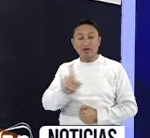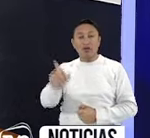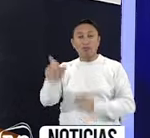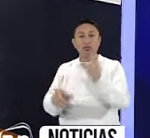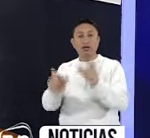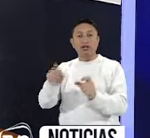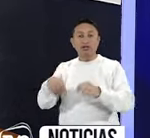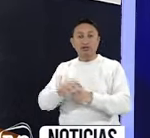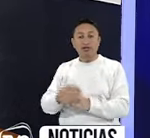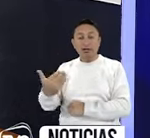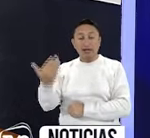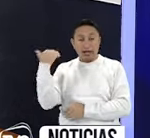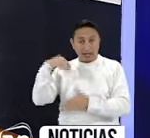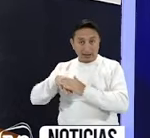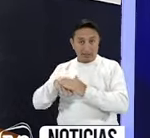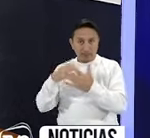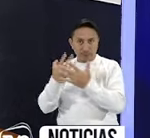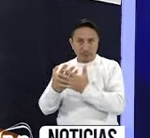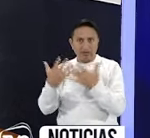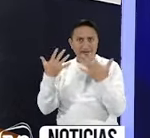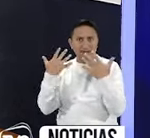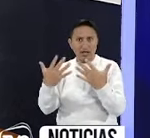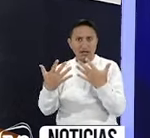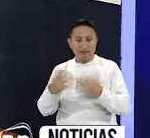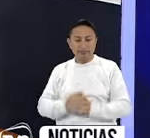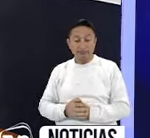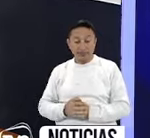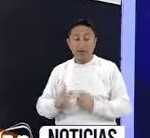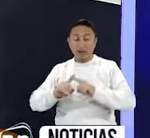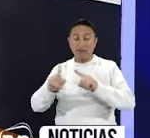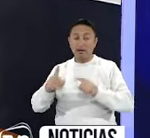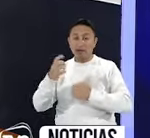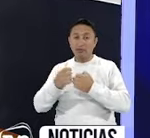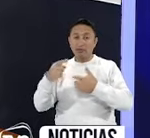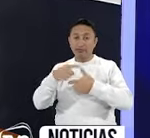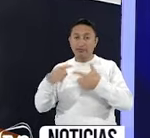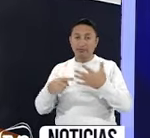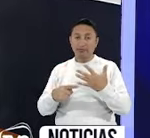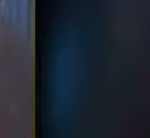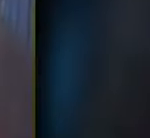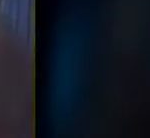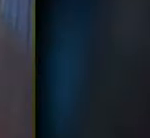10 antecedentes penales por varios delitos.